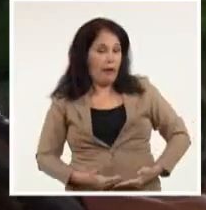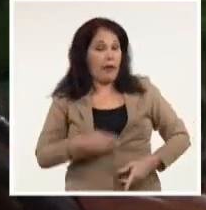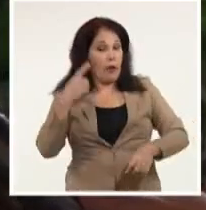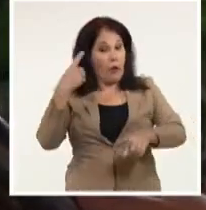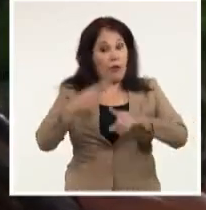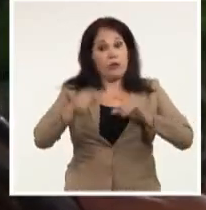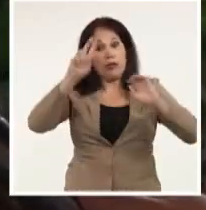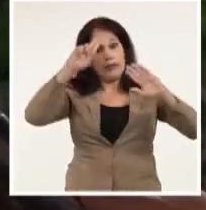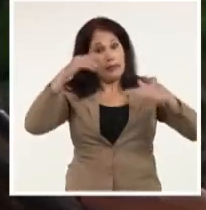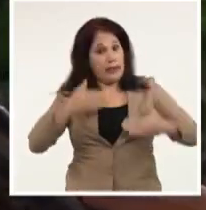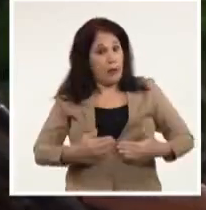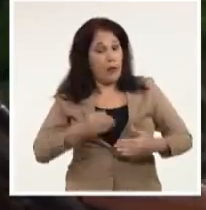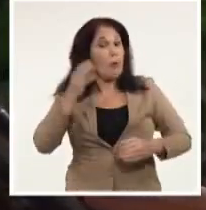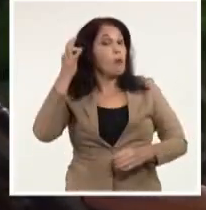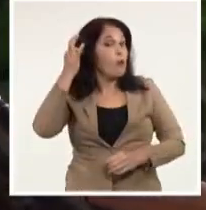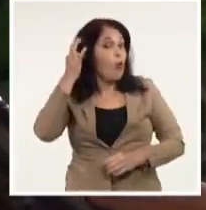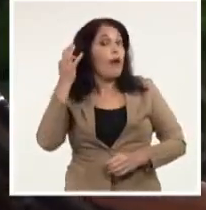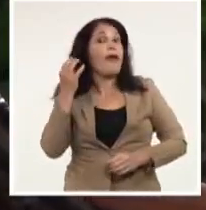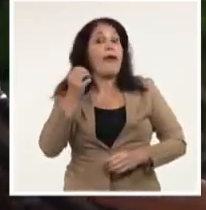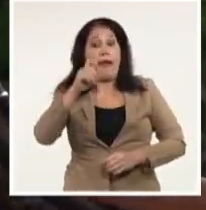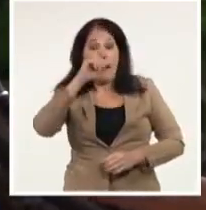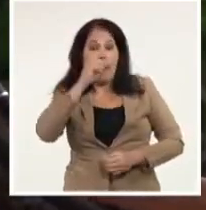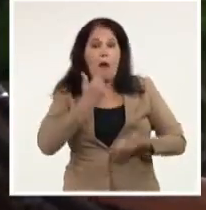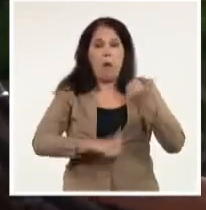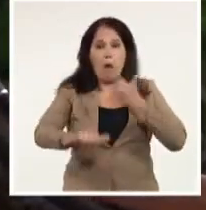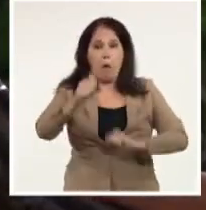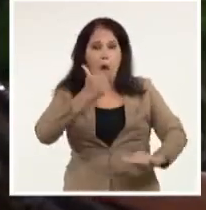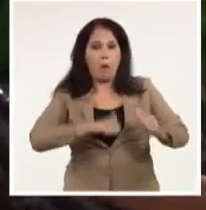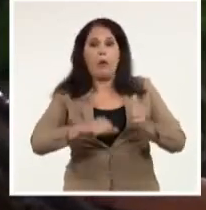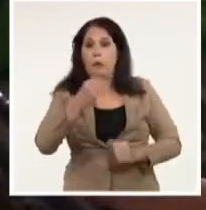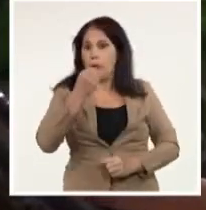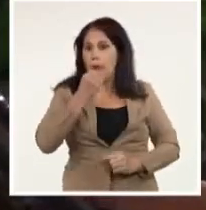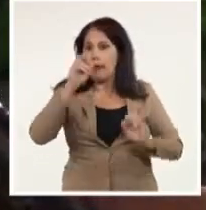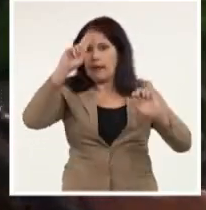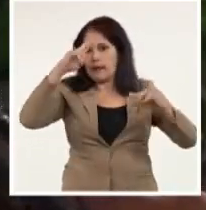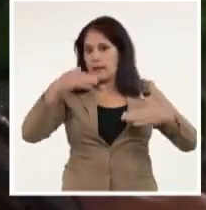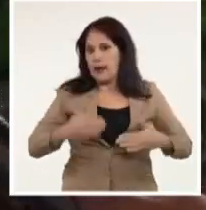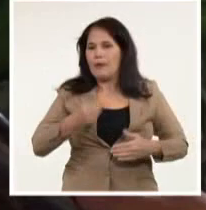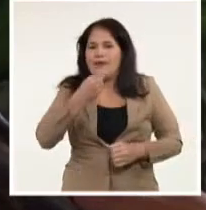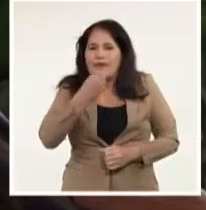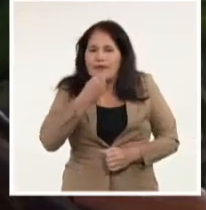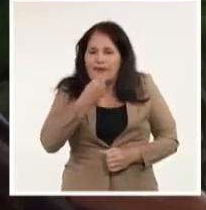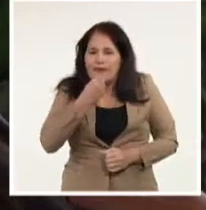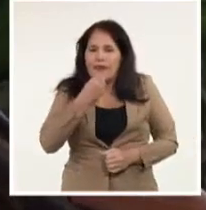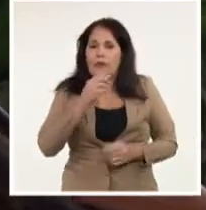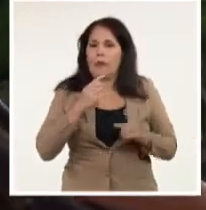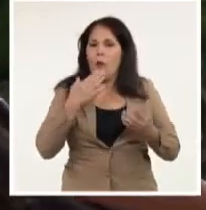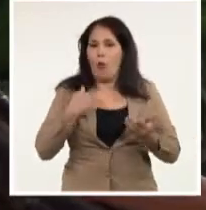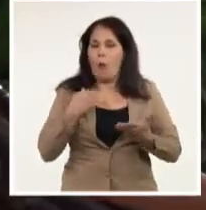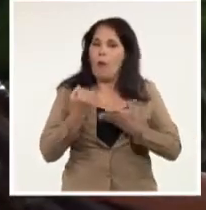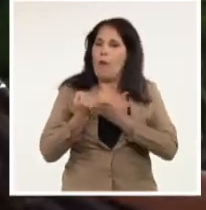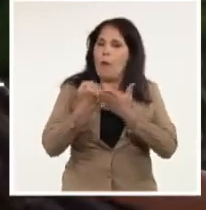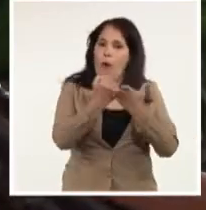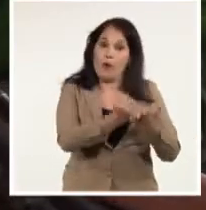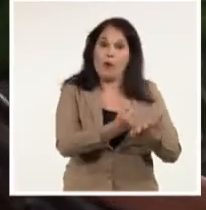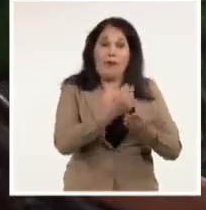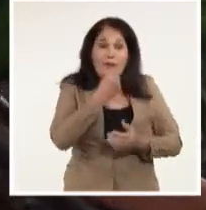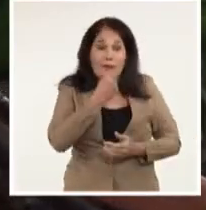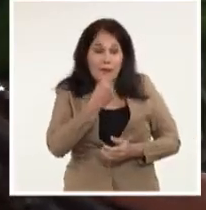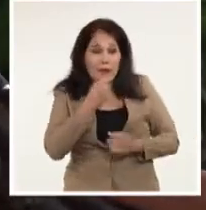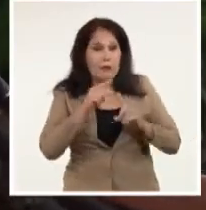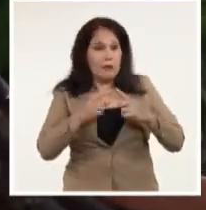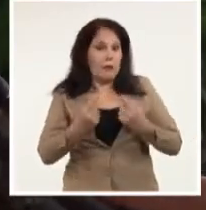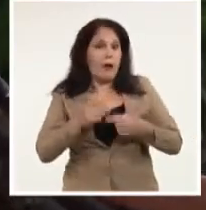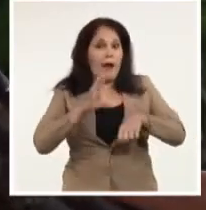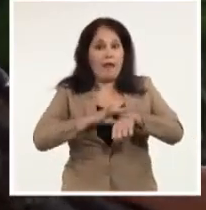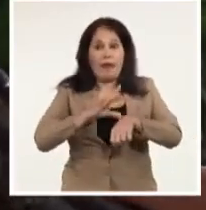reproductiva, que incide mucho, la salud del adulto mayor. Sí, ¿cómo vamos a enfocar desde todo punto de